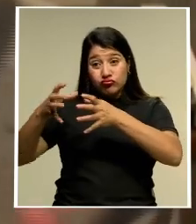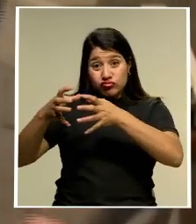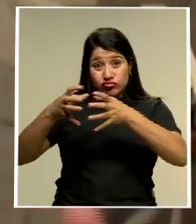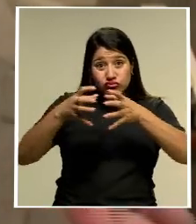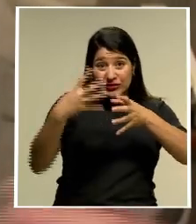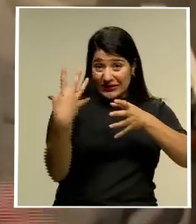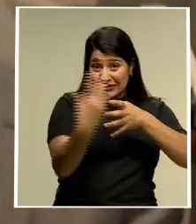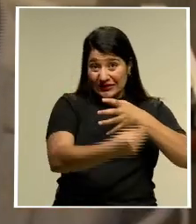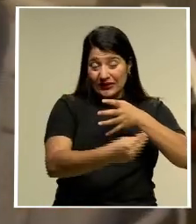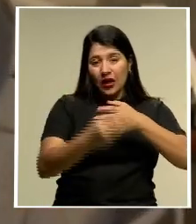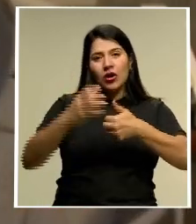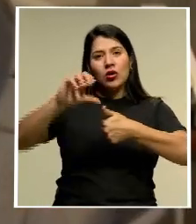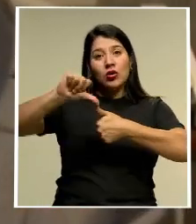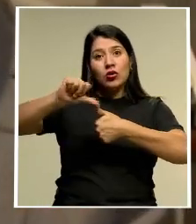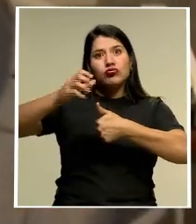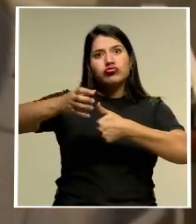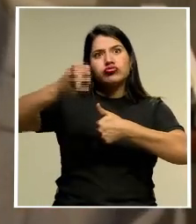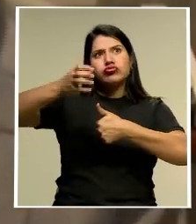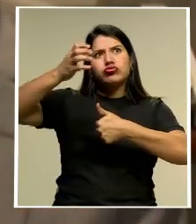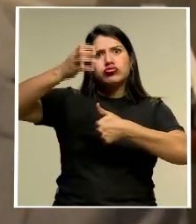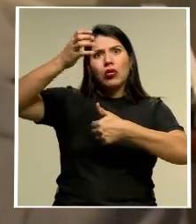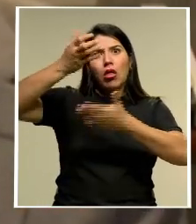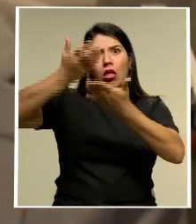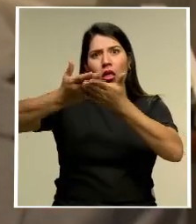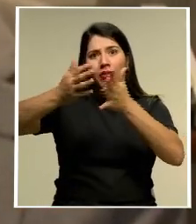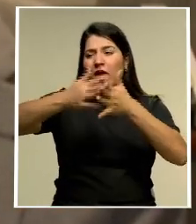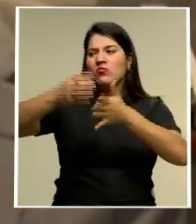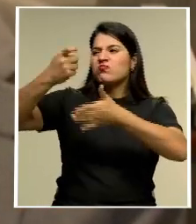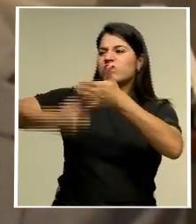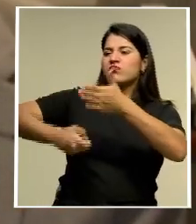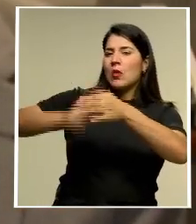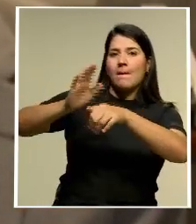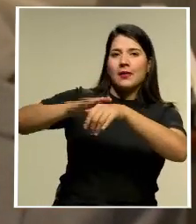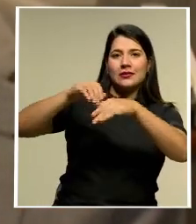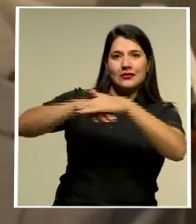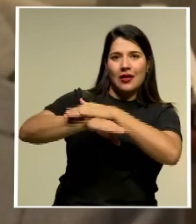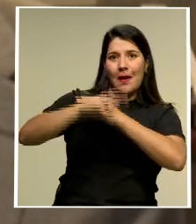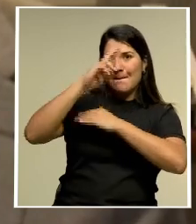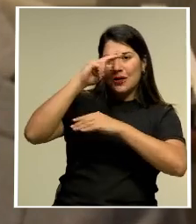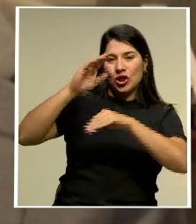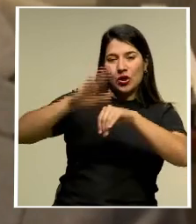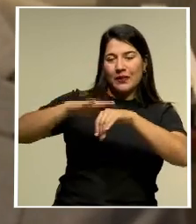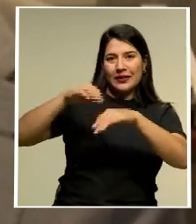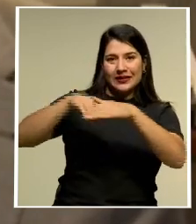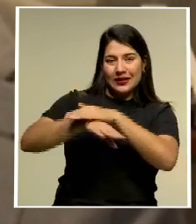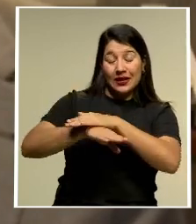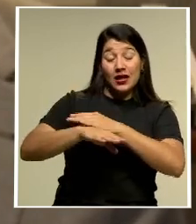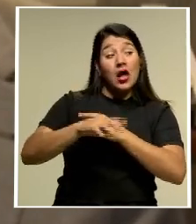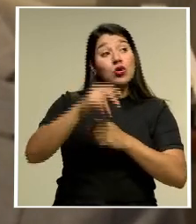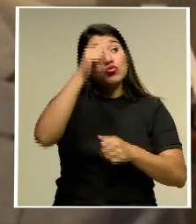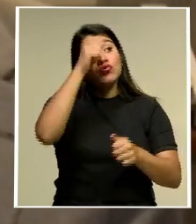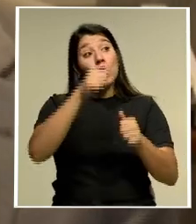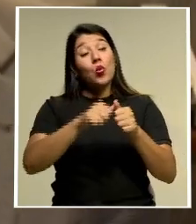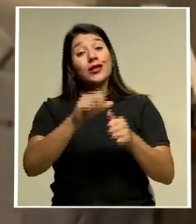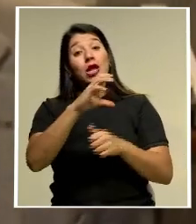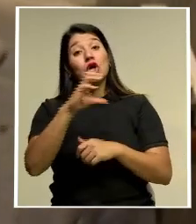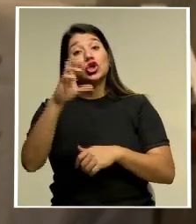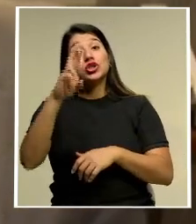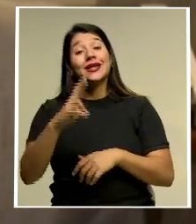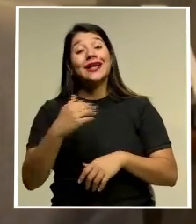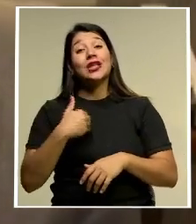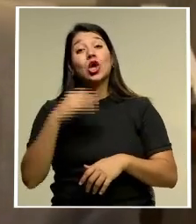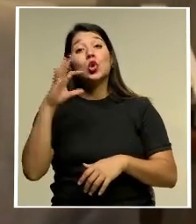sino dentro de Centroamérica. No nos olvidemos que Costa Rica tuvo 9,000